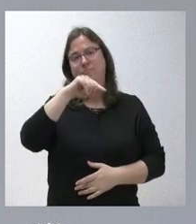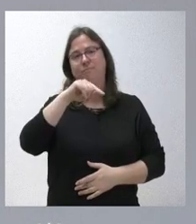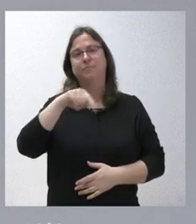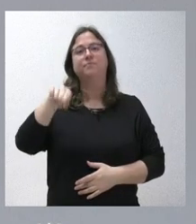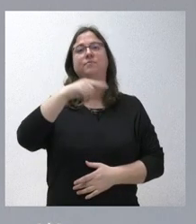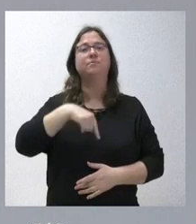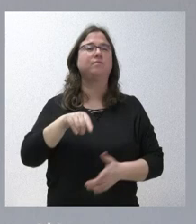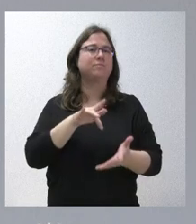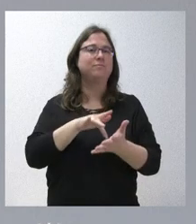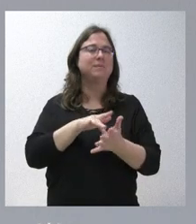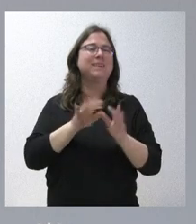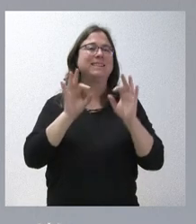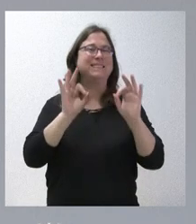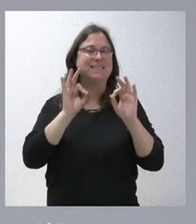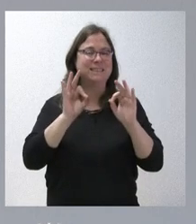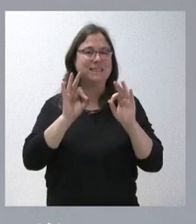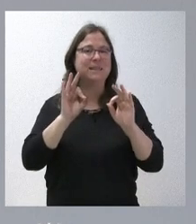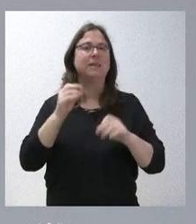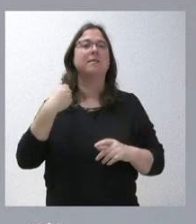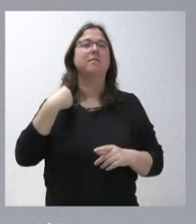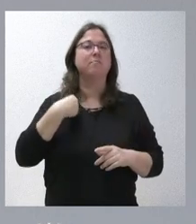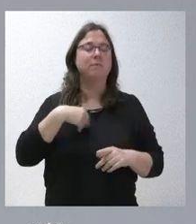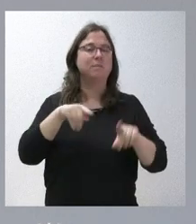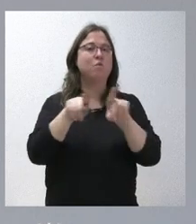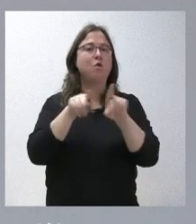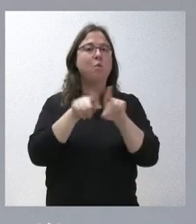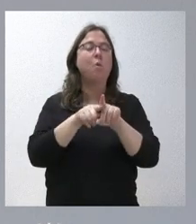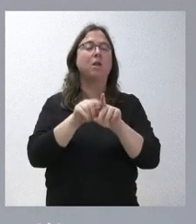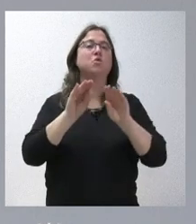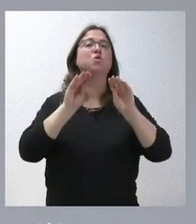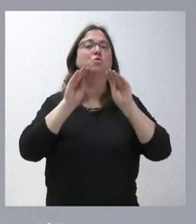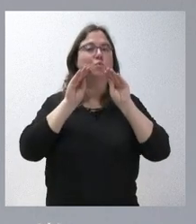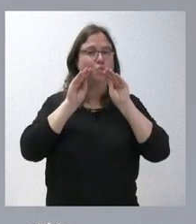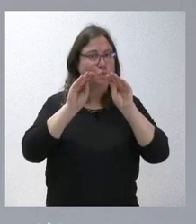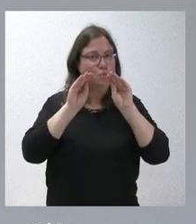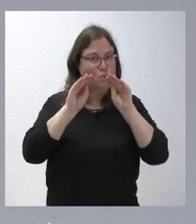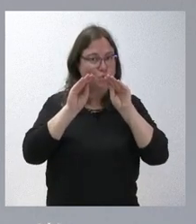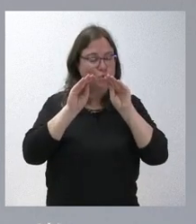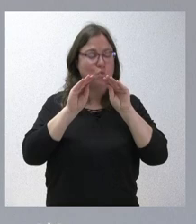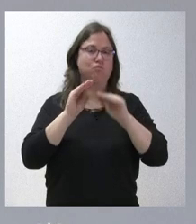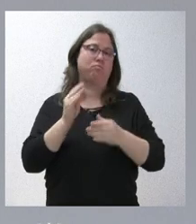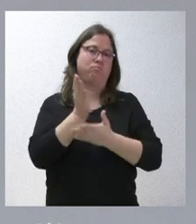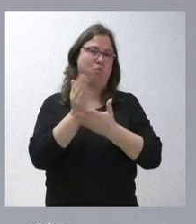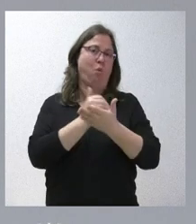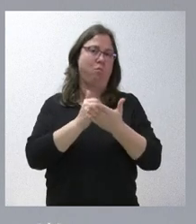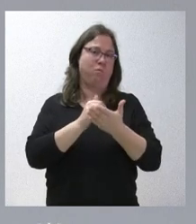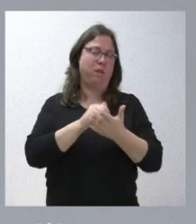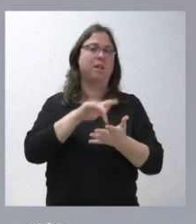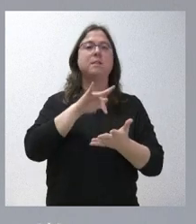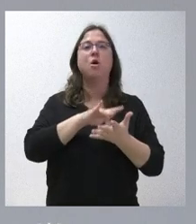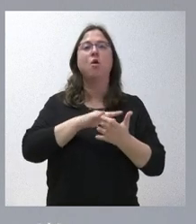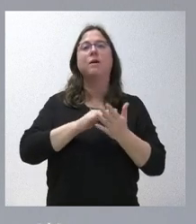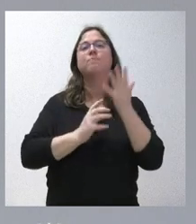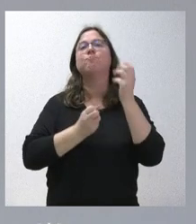unos entes instrumentales dentro de lo que es la comunidad Autónoma que seremos de las comunidades autónomas que menos eh